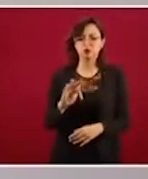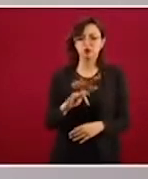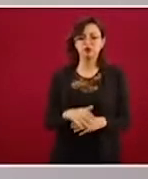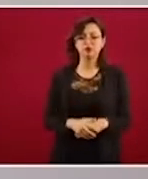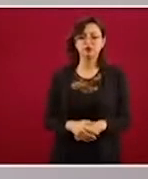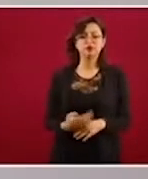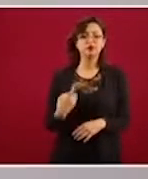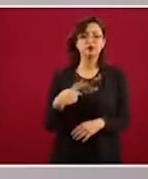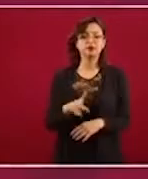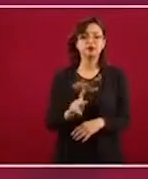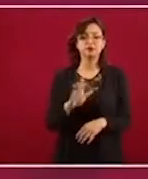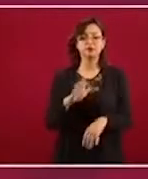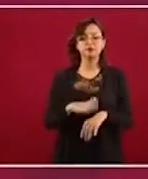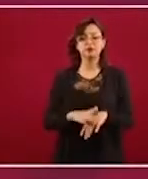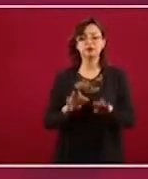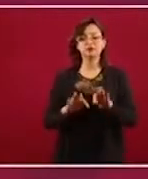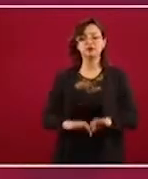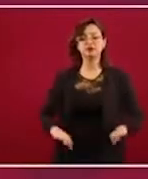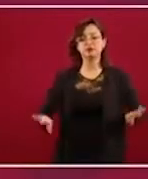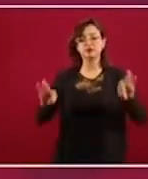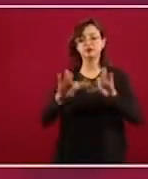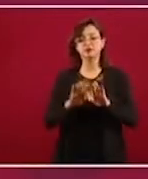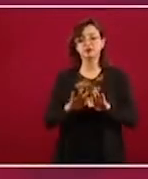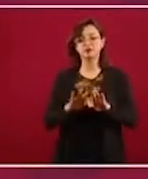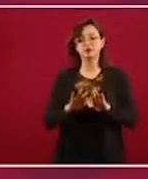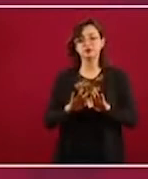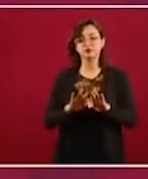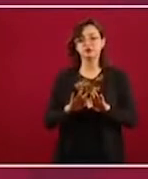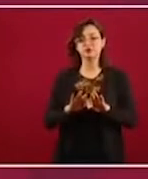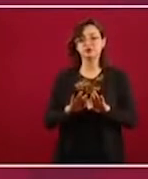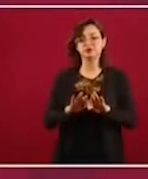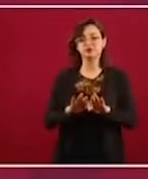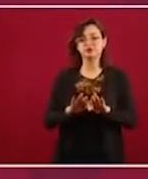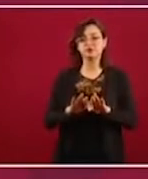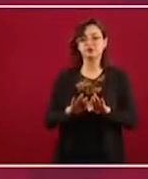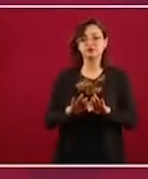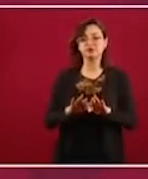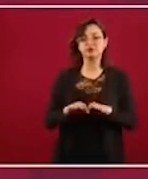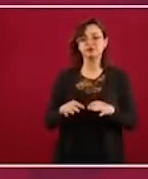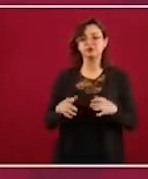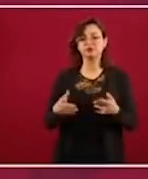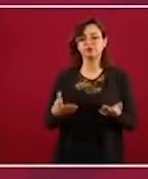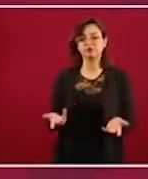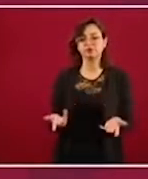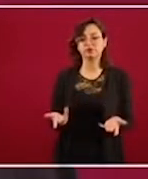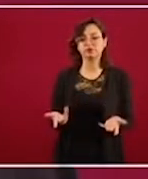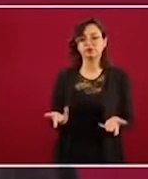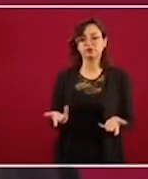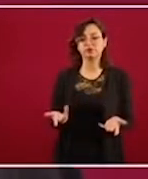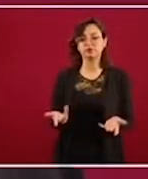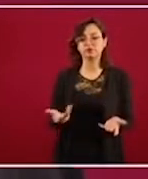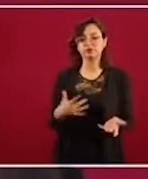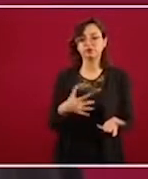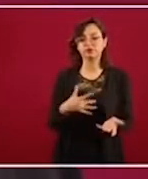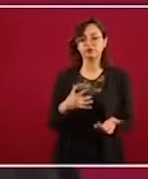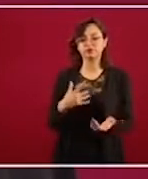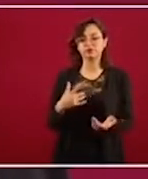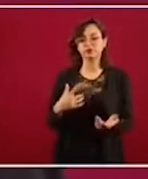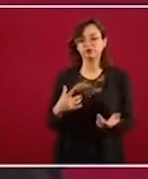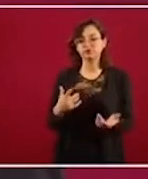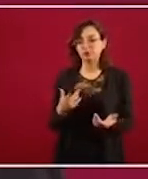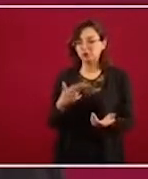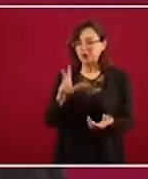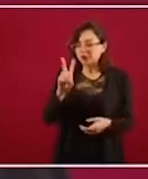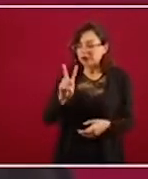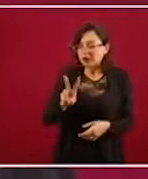Pero lo más importante es que si no se tiene una actividad